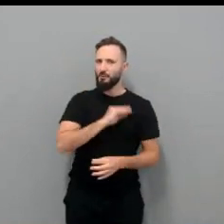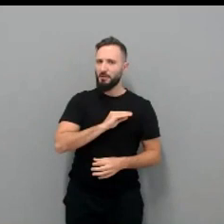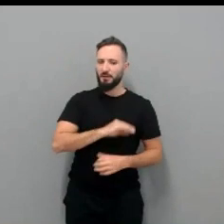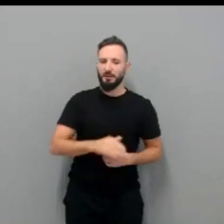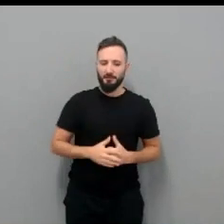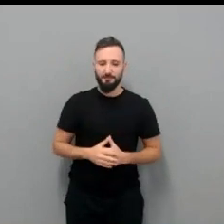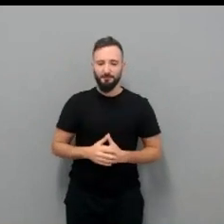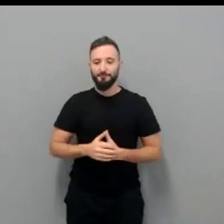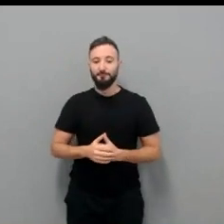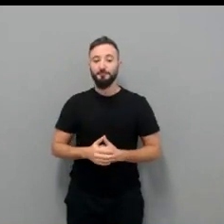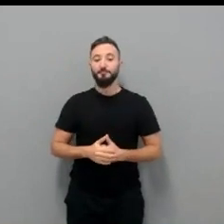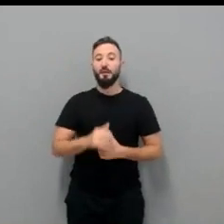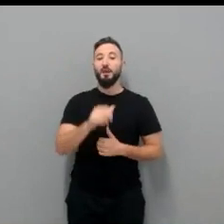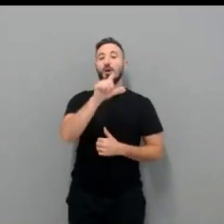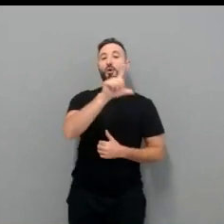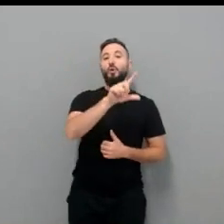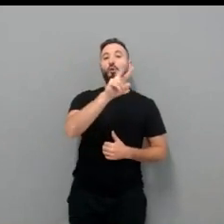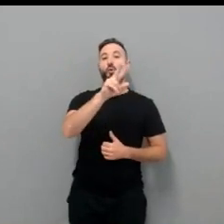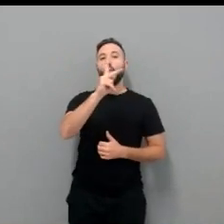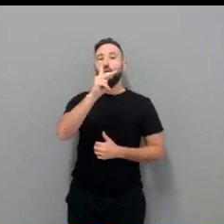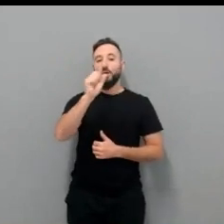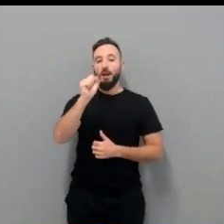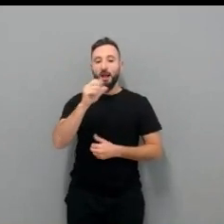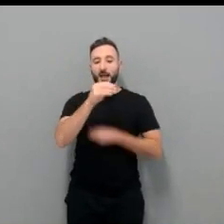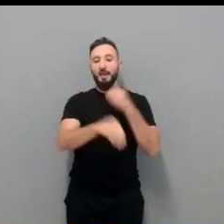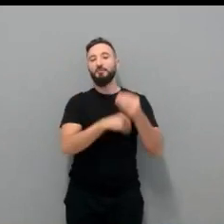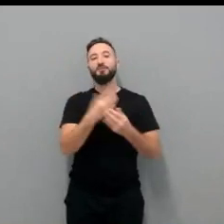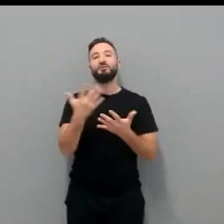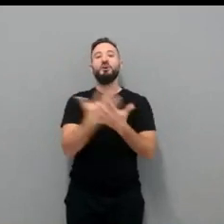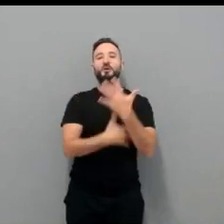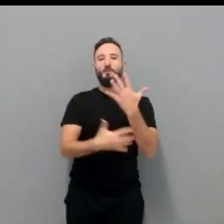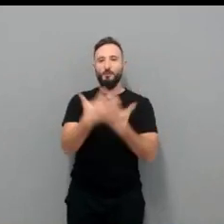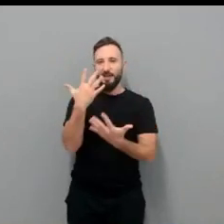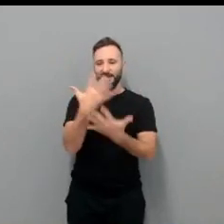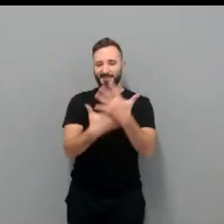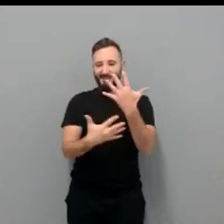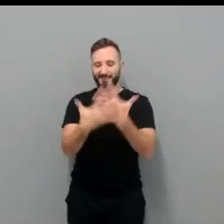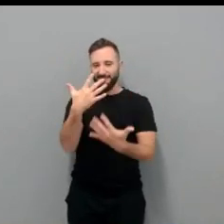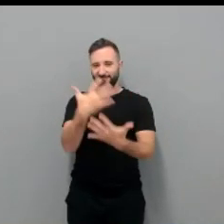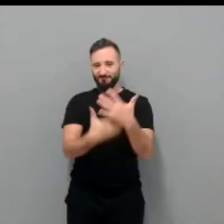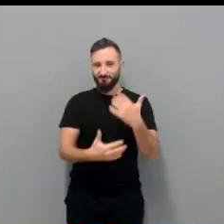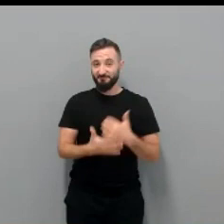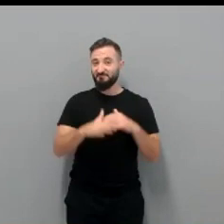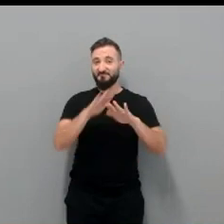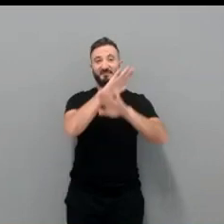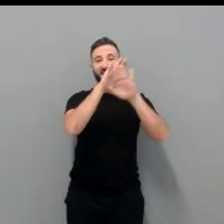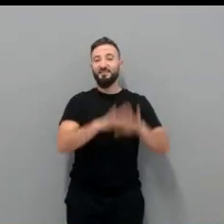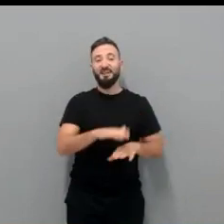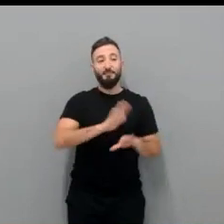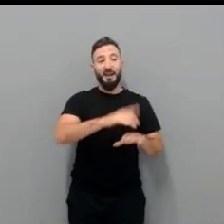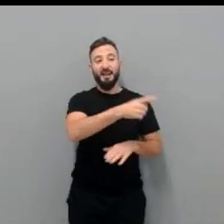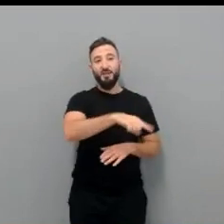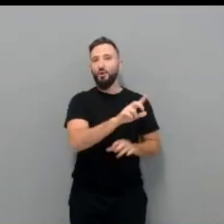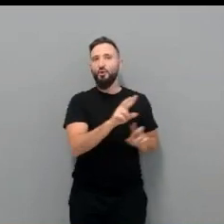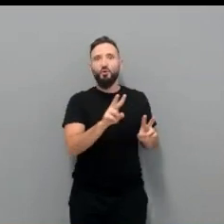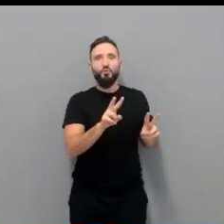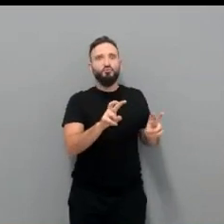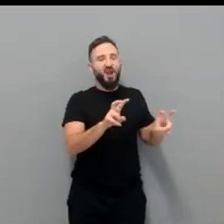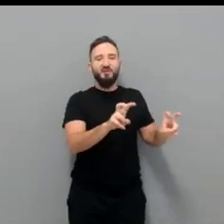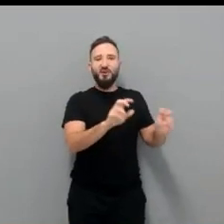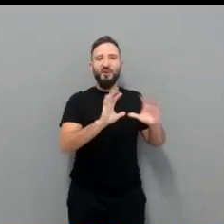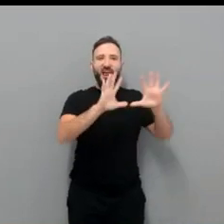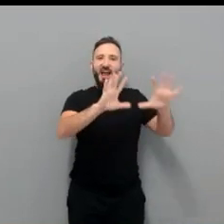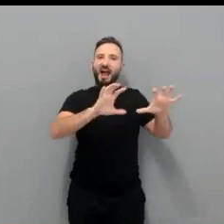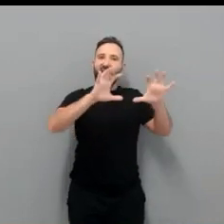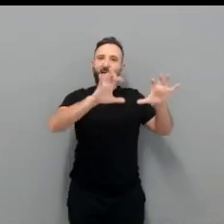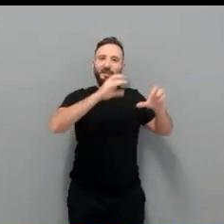Bueno, con Luca hemos hecho un poco un mix, digamos. O sea, al final, para ellos es algo nuevo y tienen que aprender a